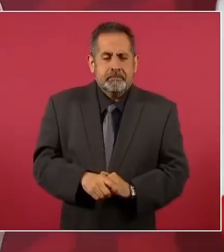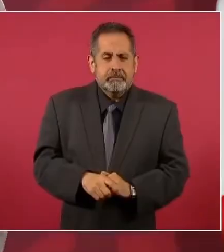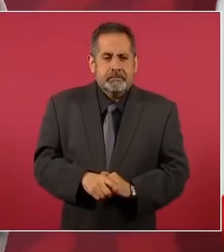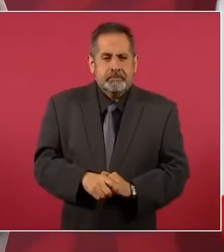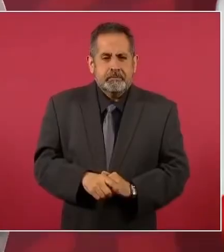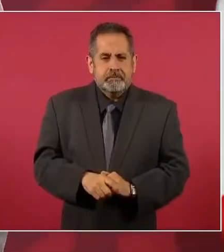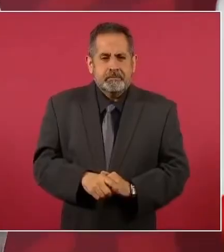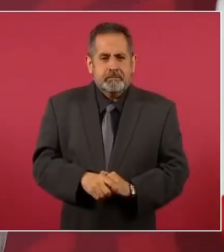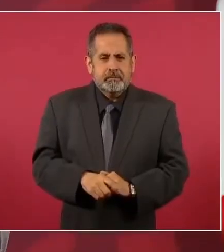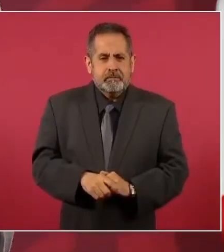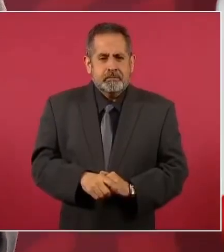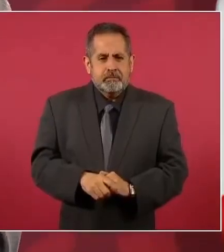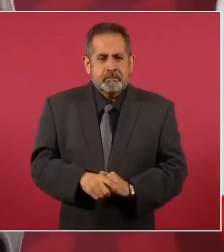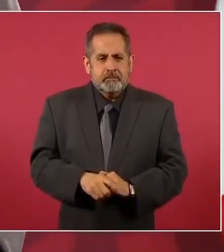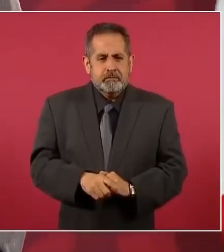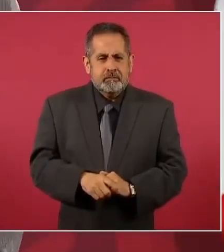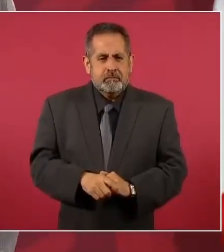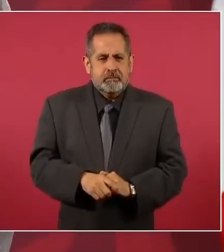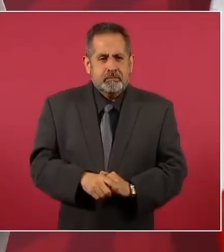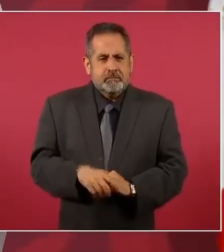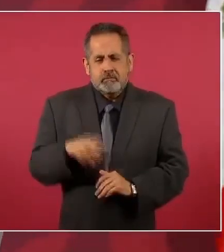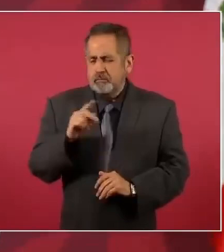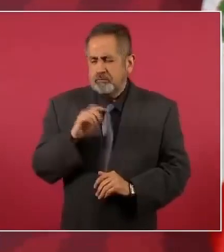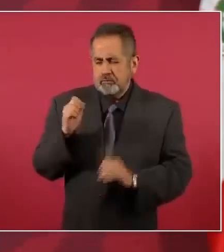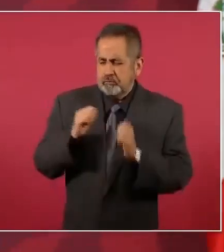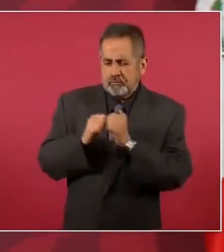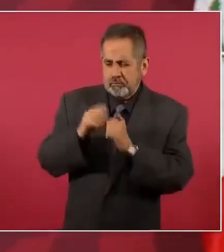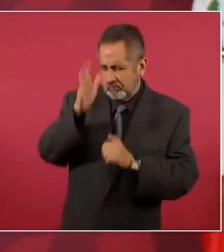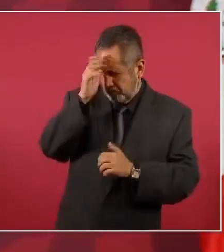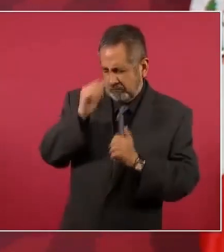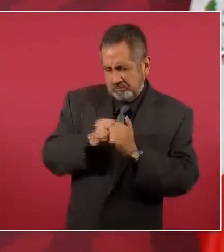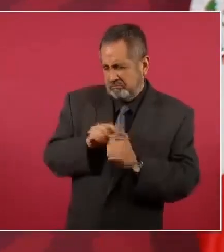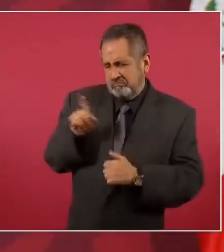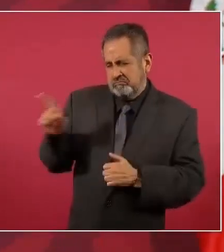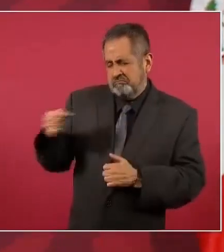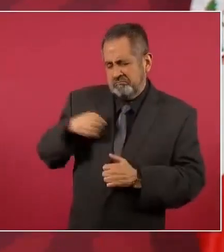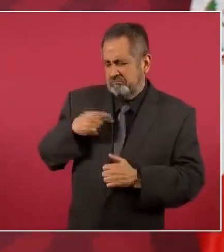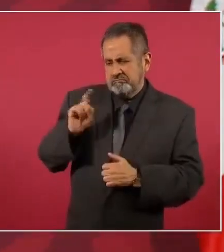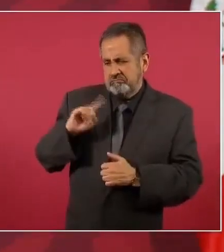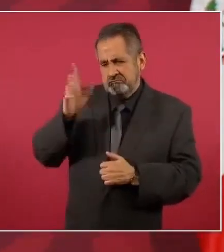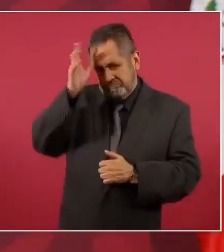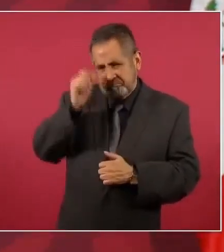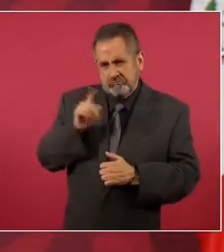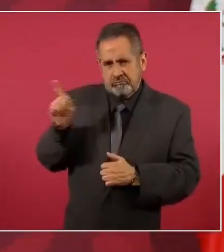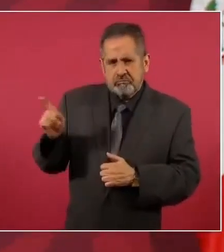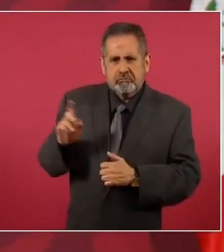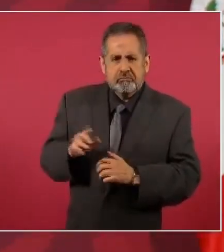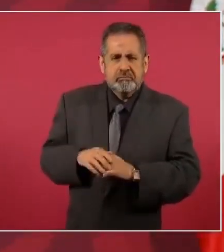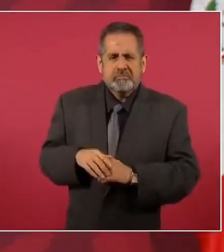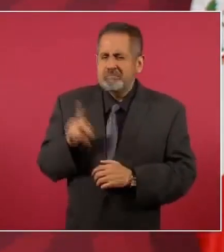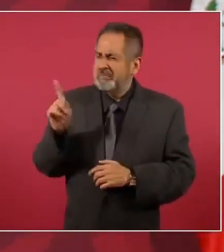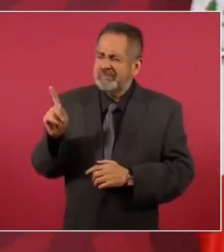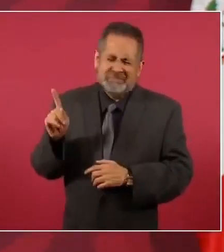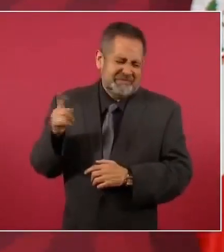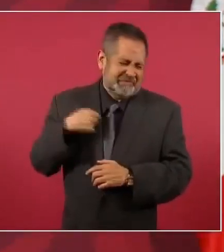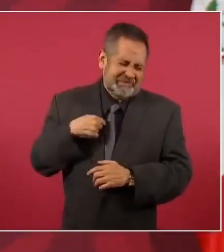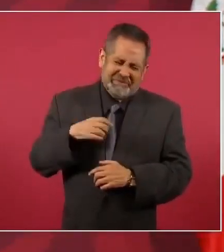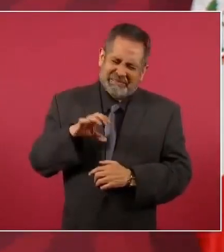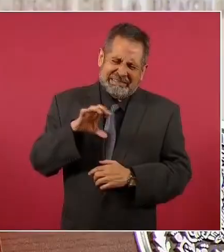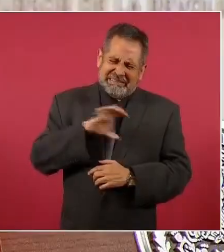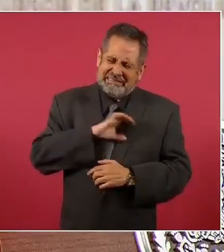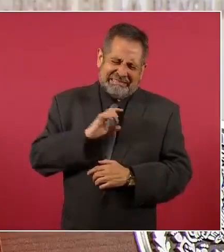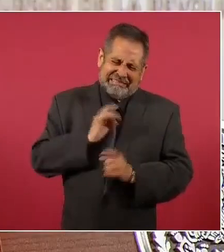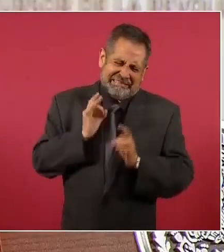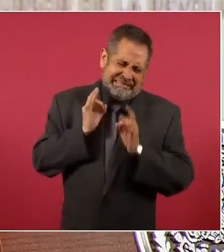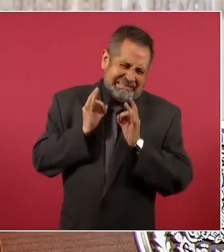no estoy del todo de acuerdo con usted, pero a los que no quiero para nada, para